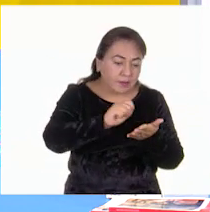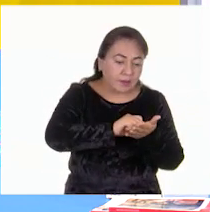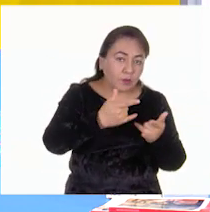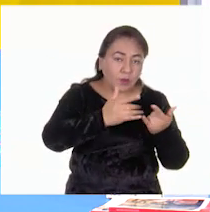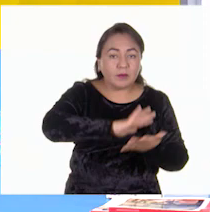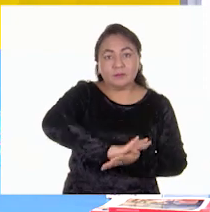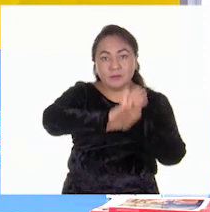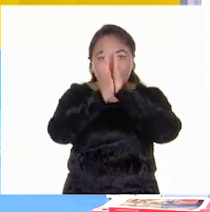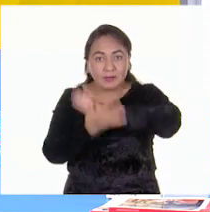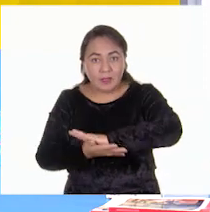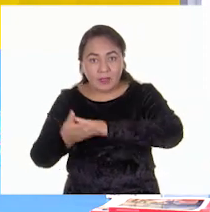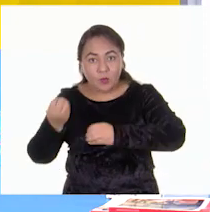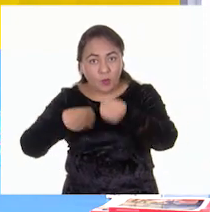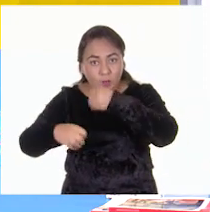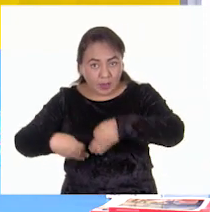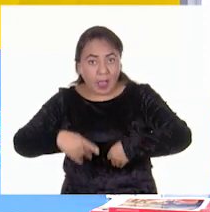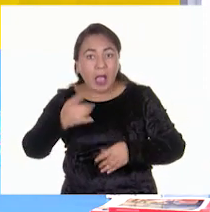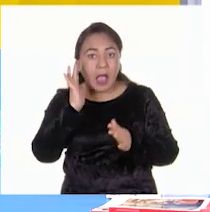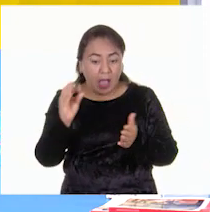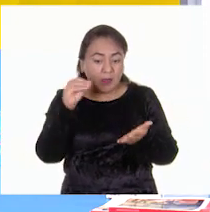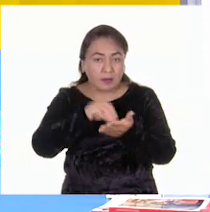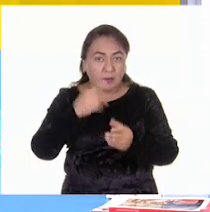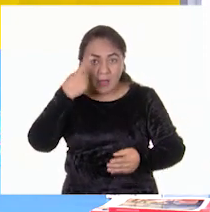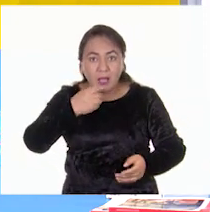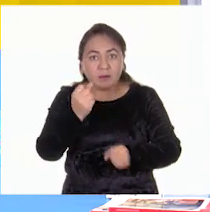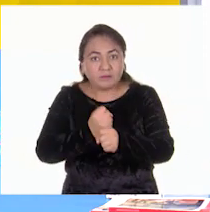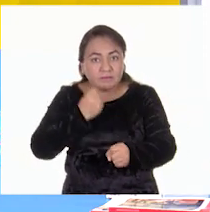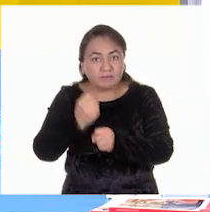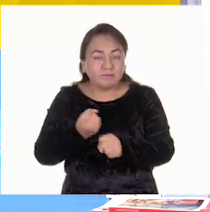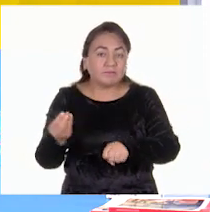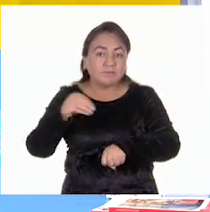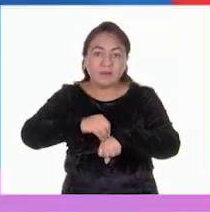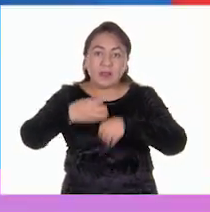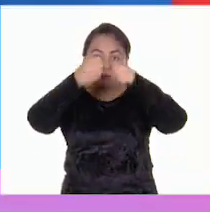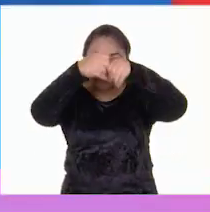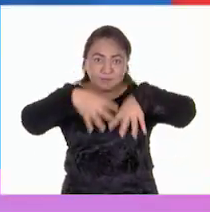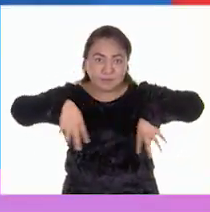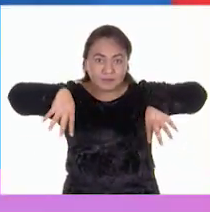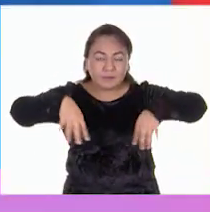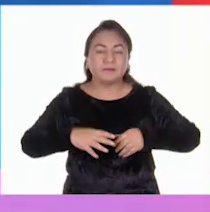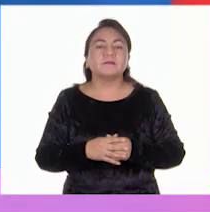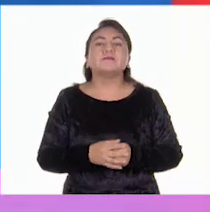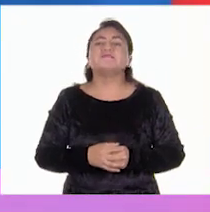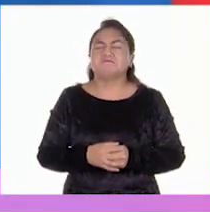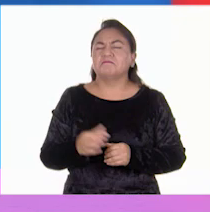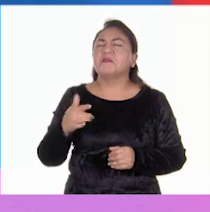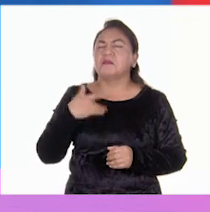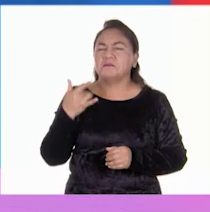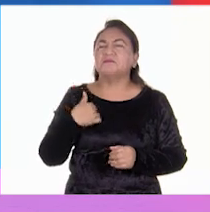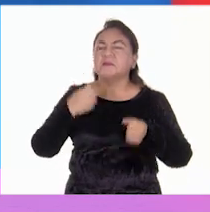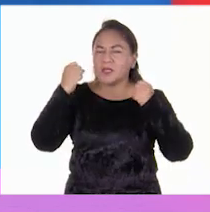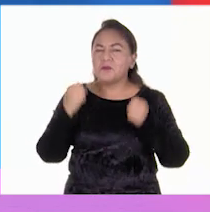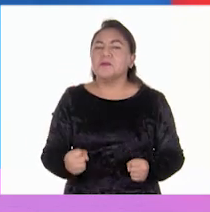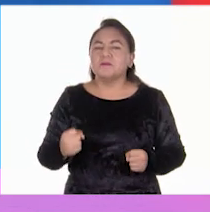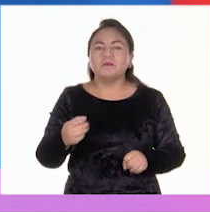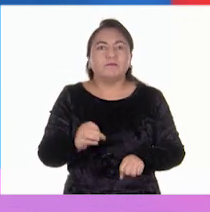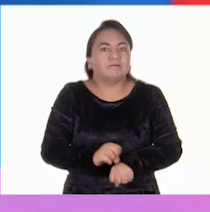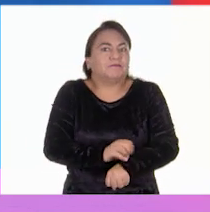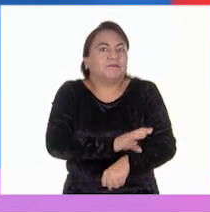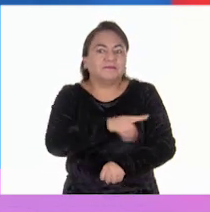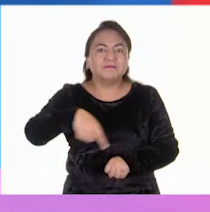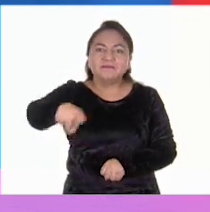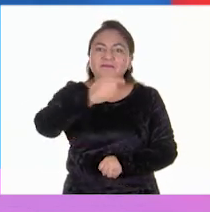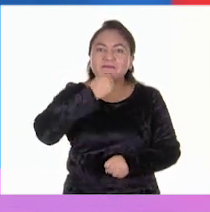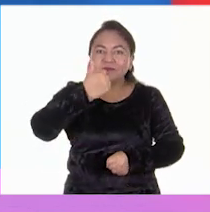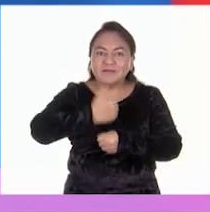teatral? ¿Ya planearon su puesta en escena? Uy, seguro que sí, maestra Gaby. Es muy emocionante y los niños